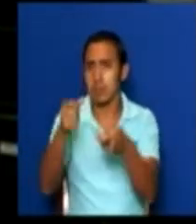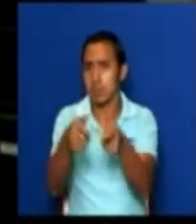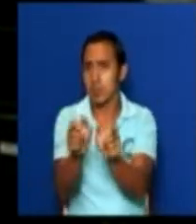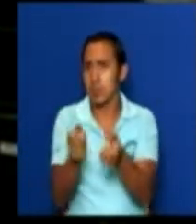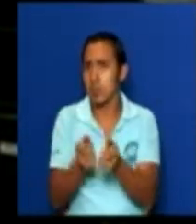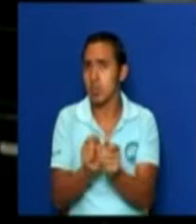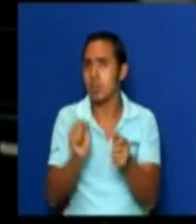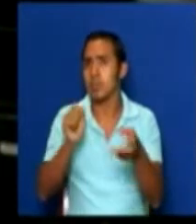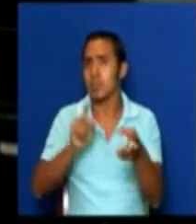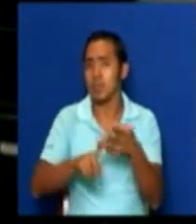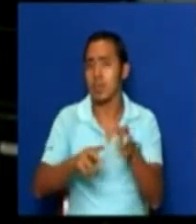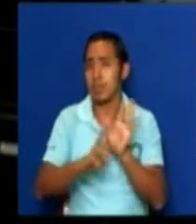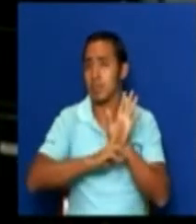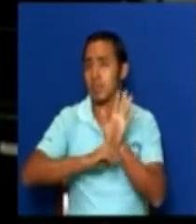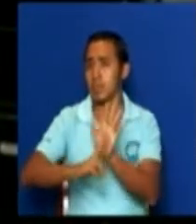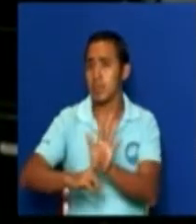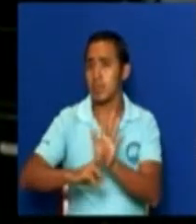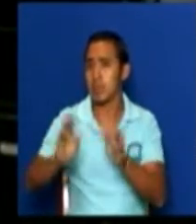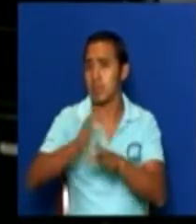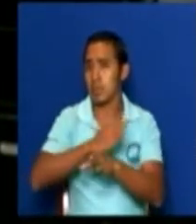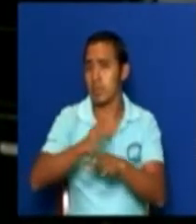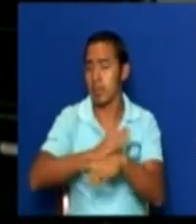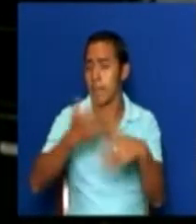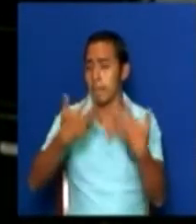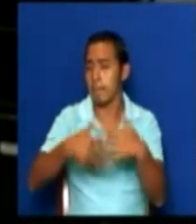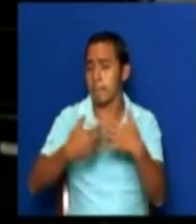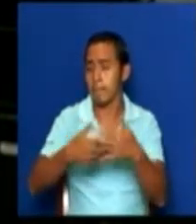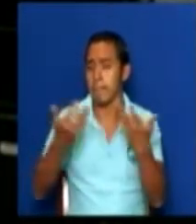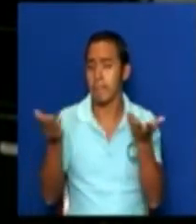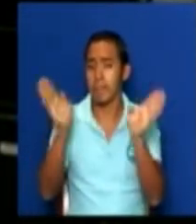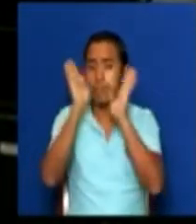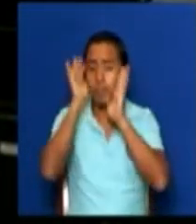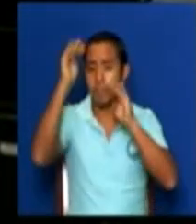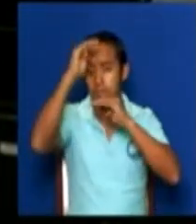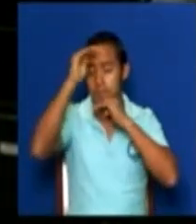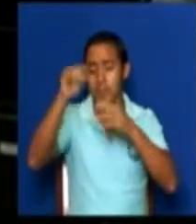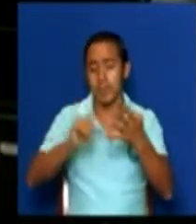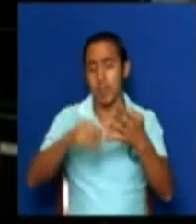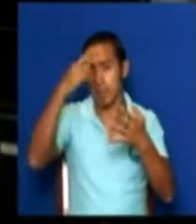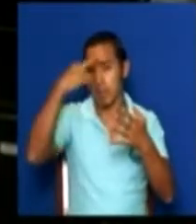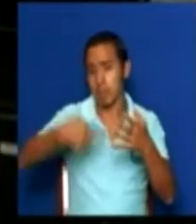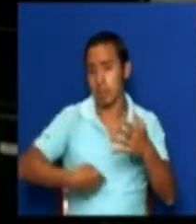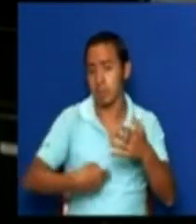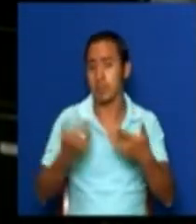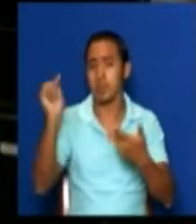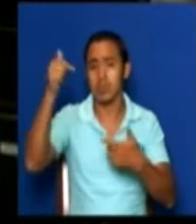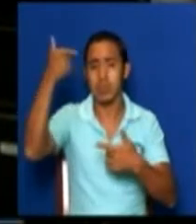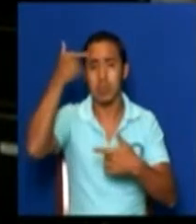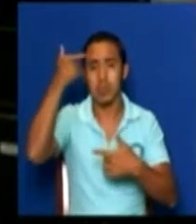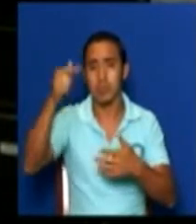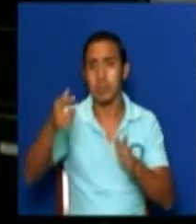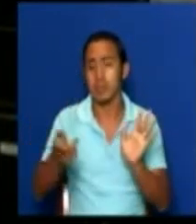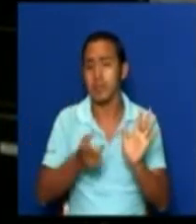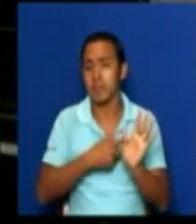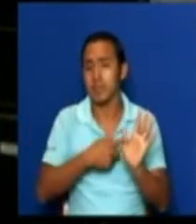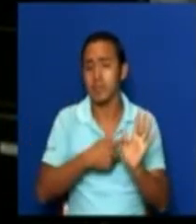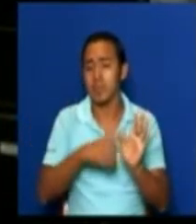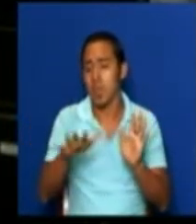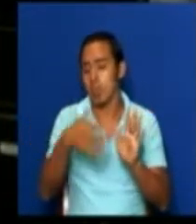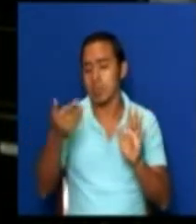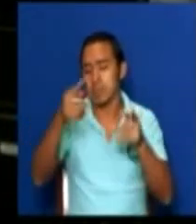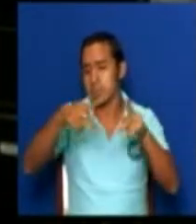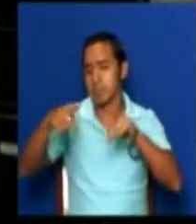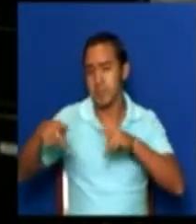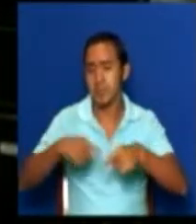sindicales, representantes de la empresa privada, asimismo autoridades de gobierno, entre